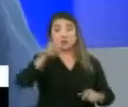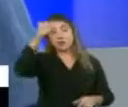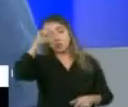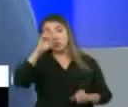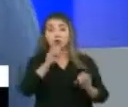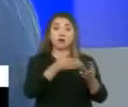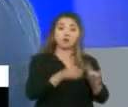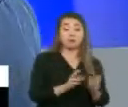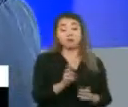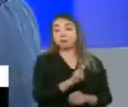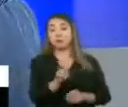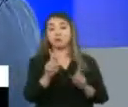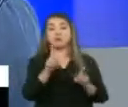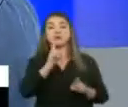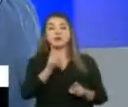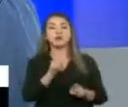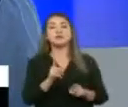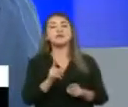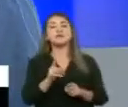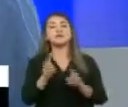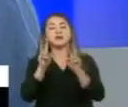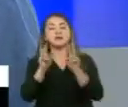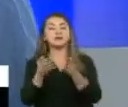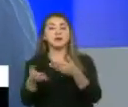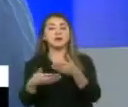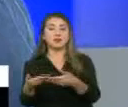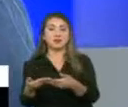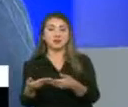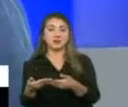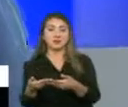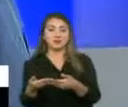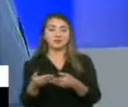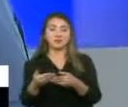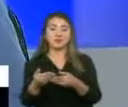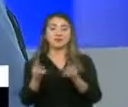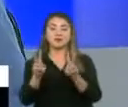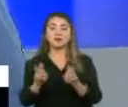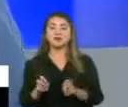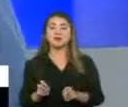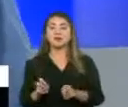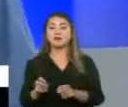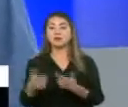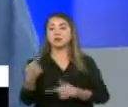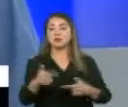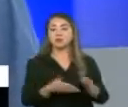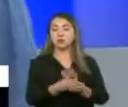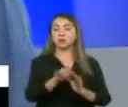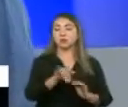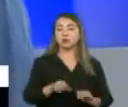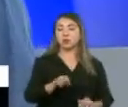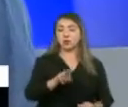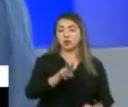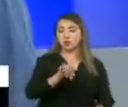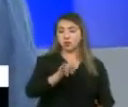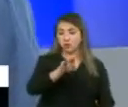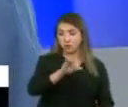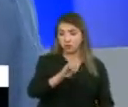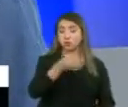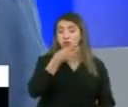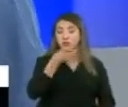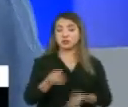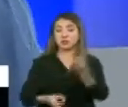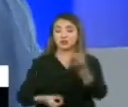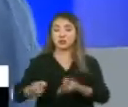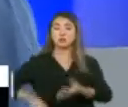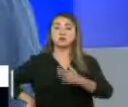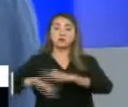por la justicia, eso debe tener un correlato también en materia de pronunciamientos políticos. ¿El caso Jovino Nova, por ejemplo? Mire, el caso Jovino Nova, hubo un pronunciamiento de parte del Tribunal Supremo, yo